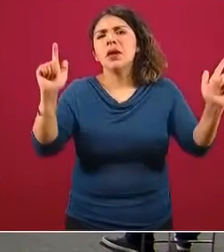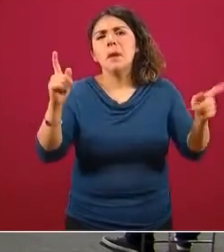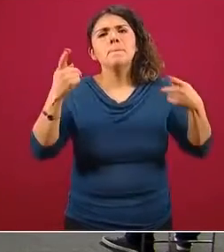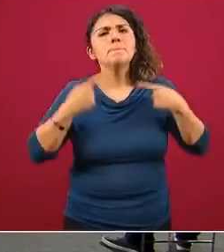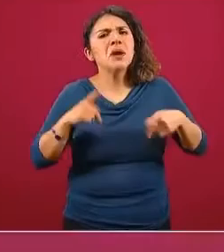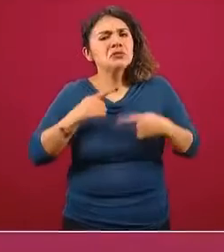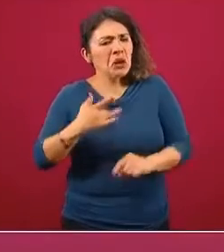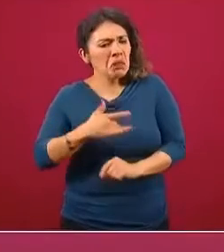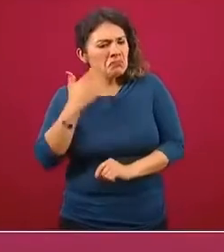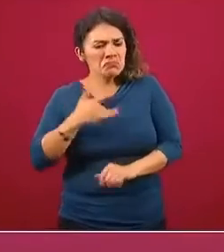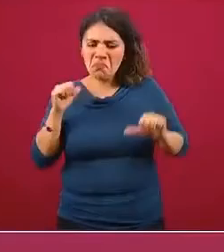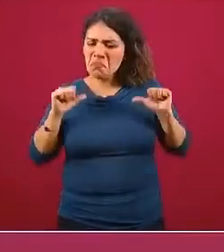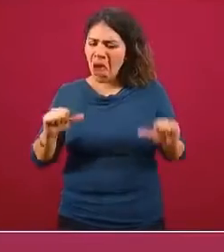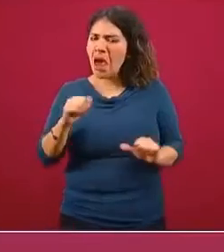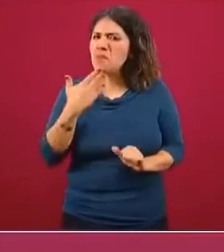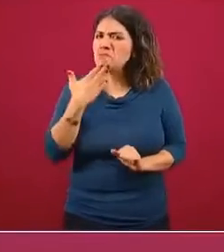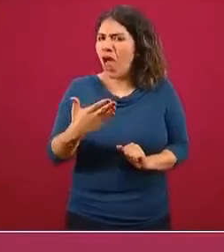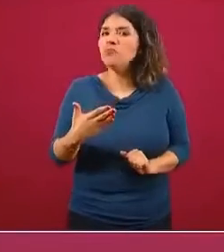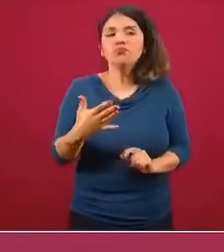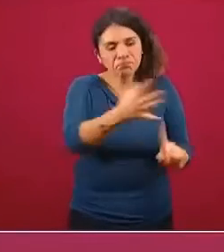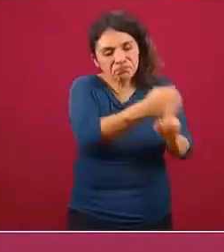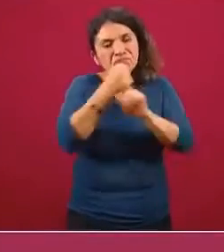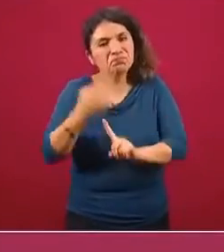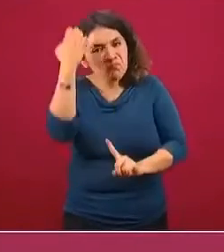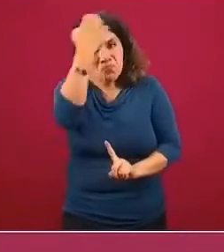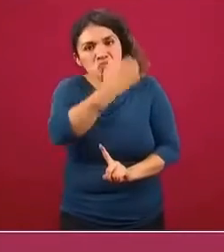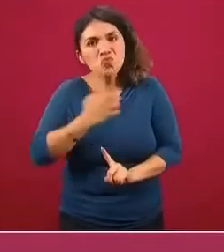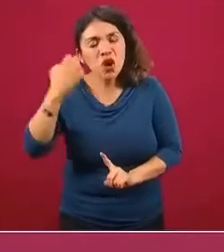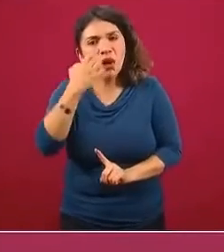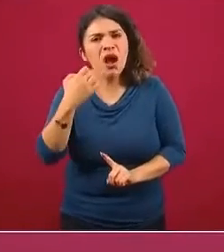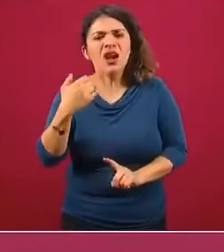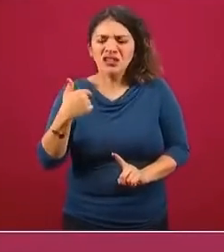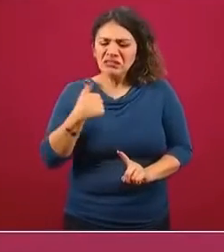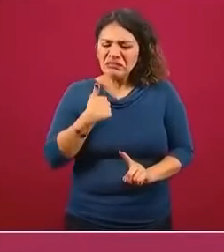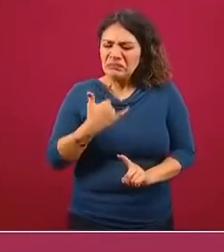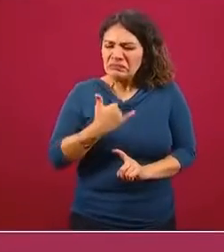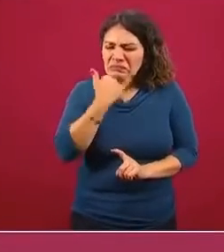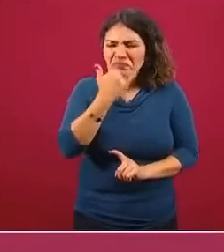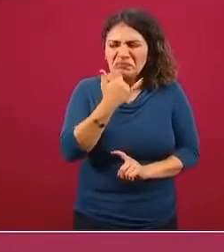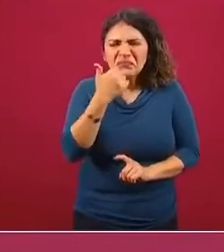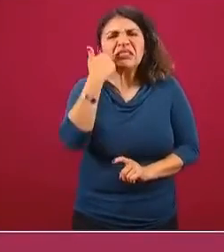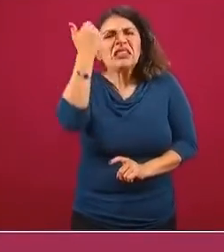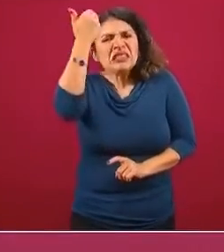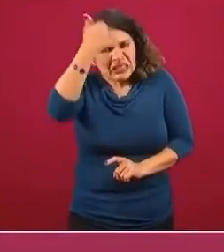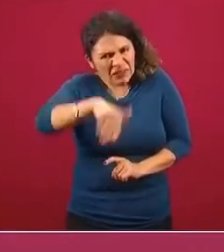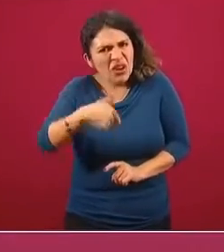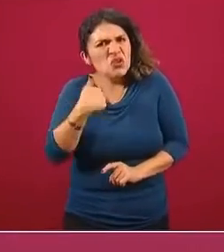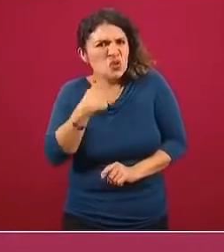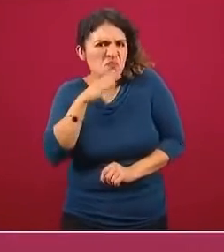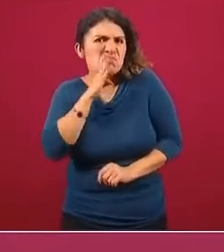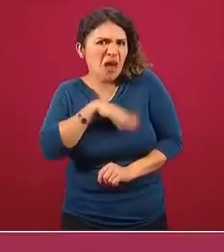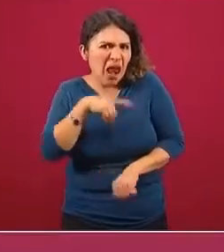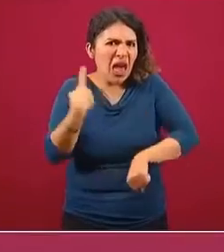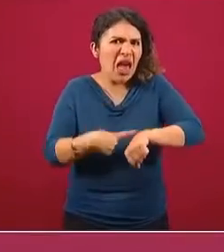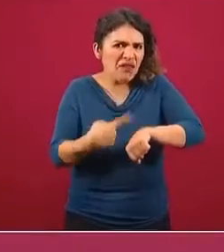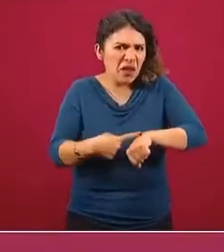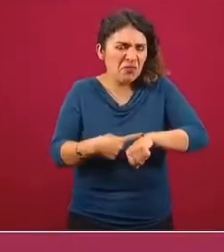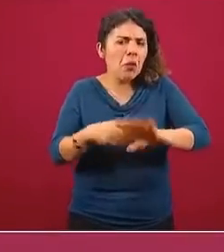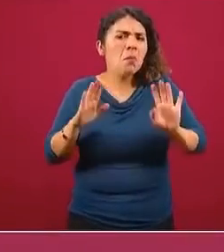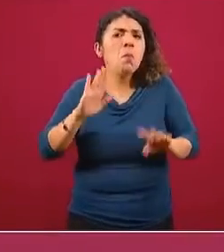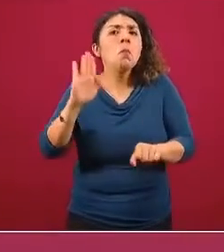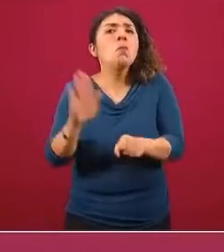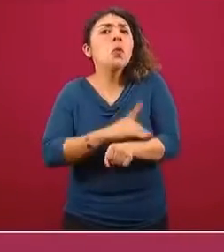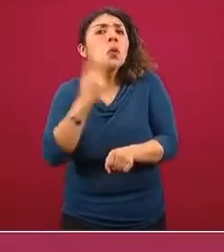personas asintomáticas. Una persona tiene curiosidad de saber si tiene o no el virus. ¿Cuál podría ser su